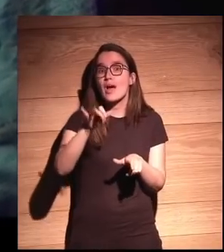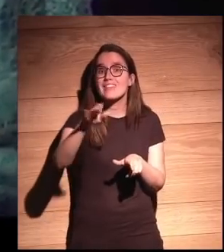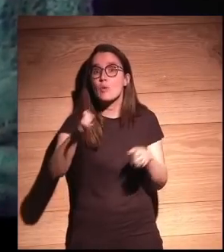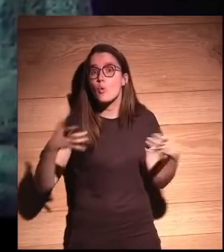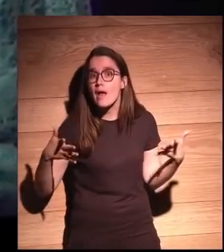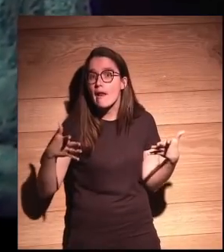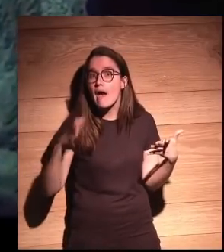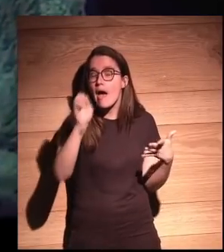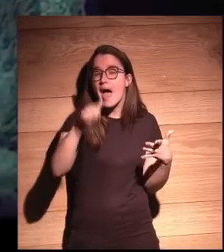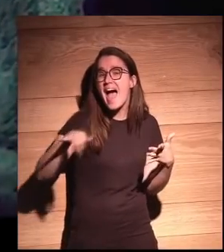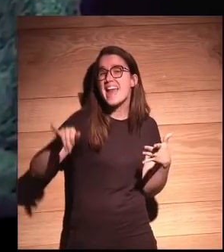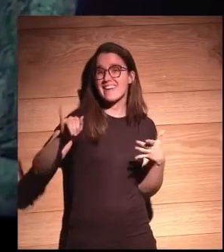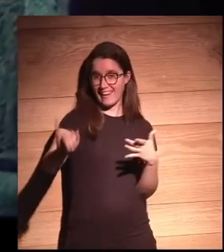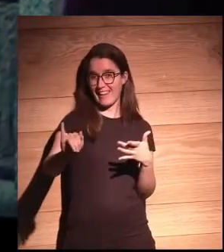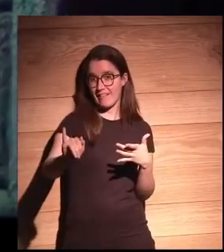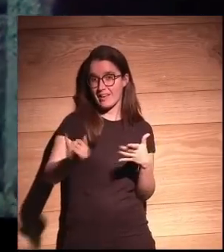es? Ani.